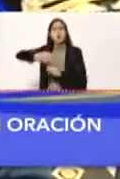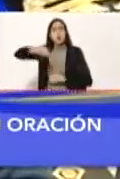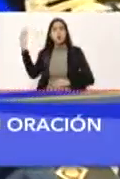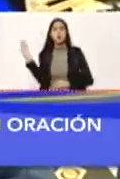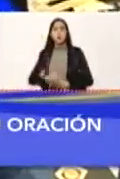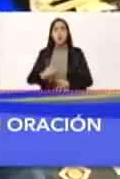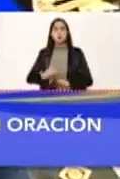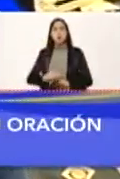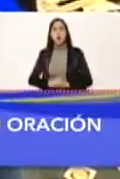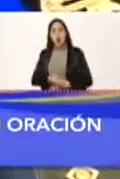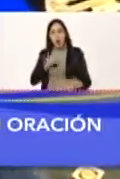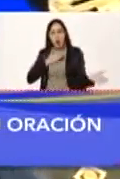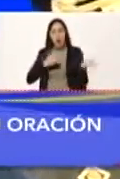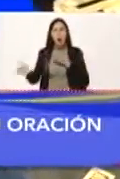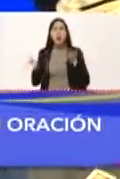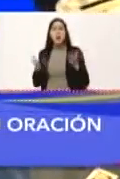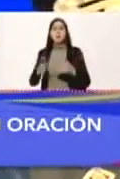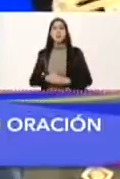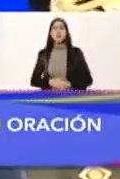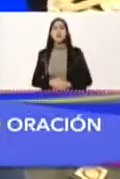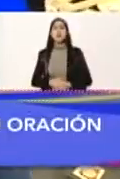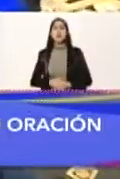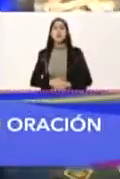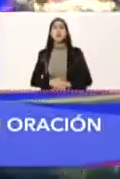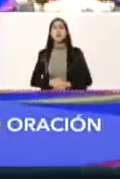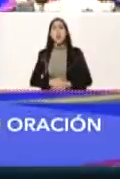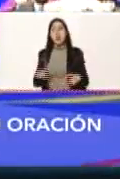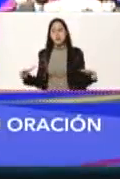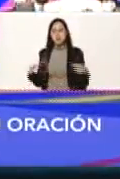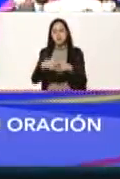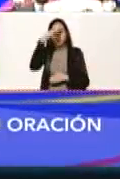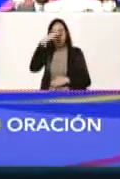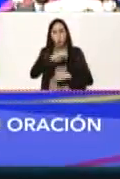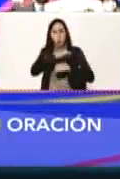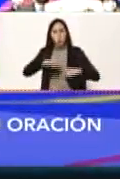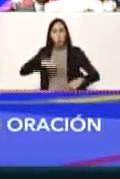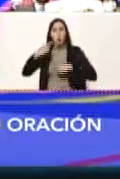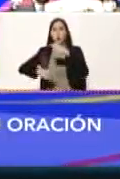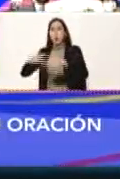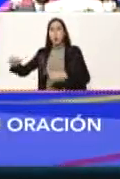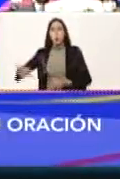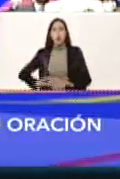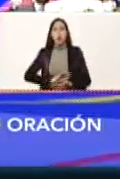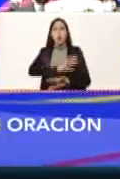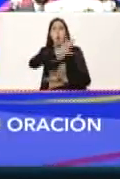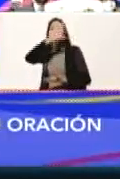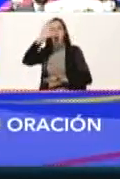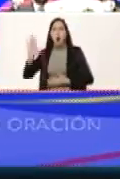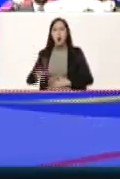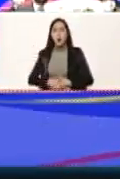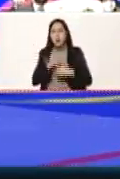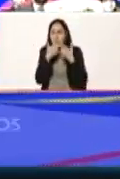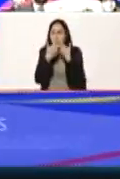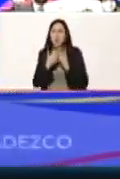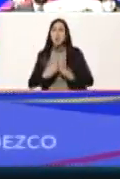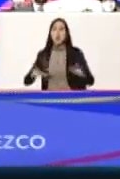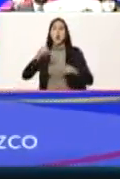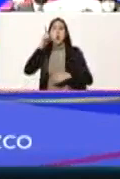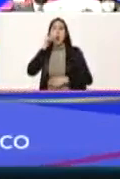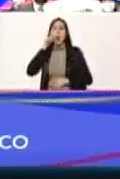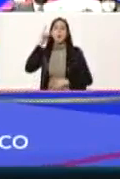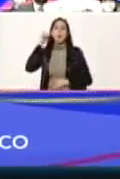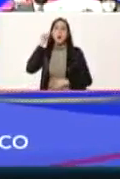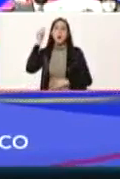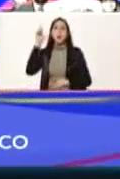siempre al servicio de esta institución armada, heredera de las glorias de los libertadores y las